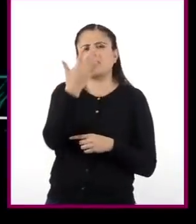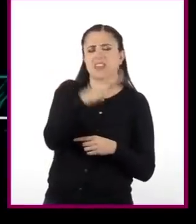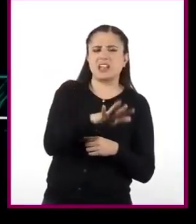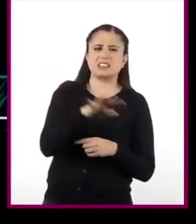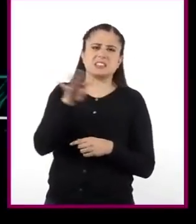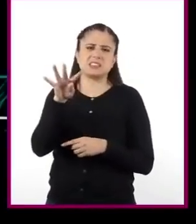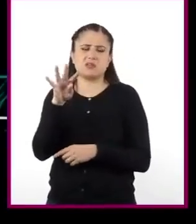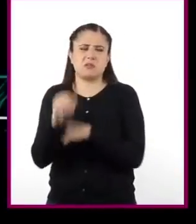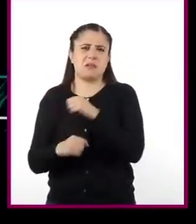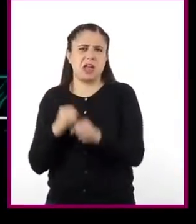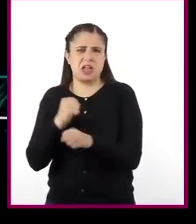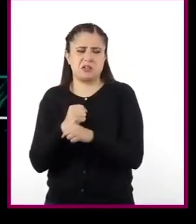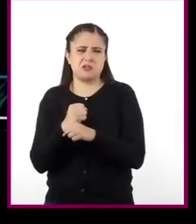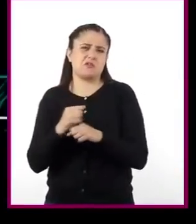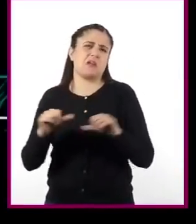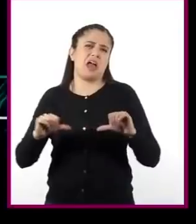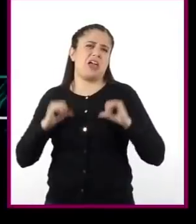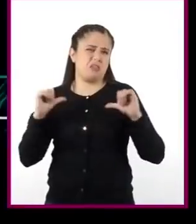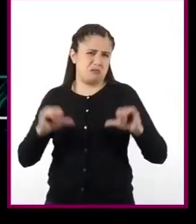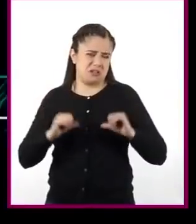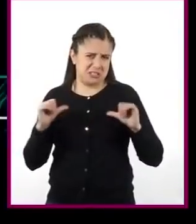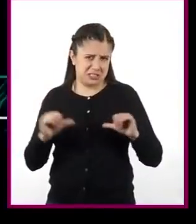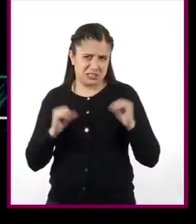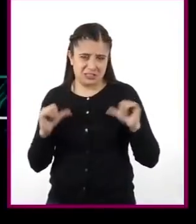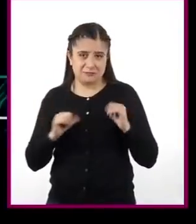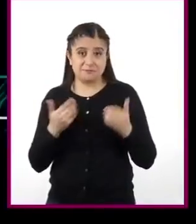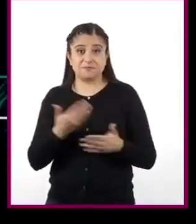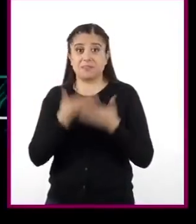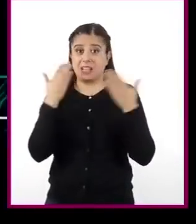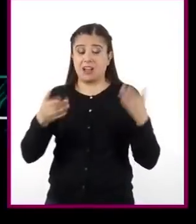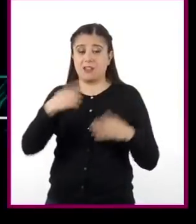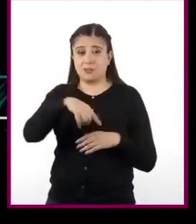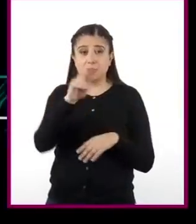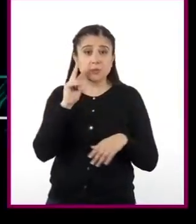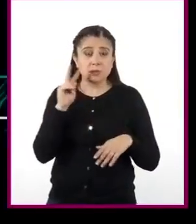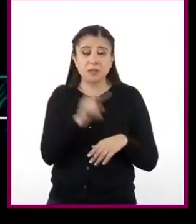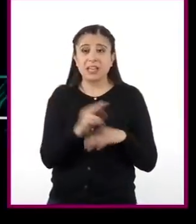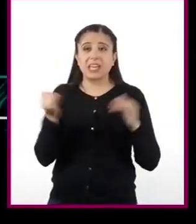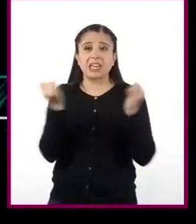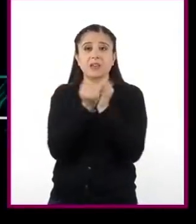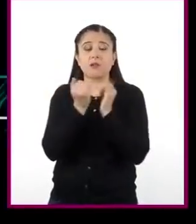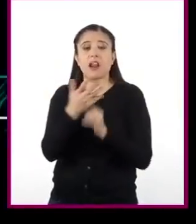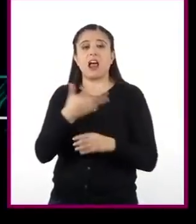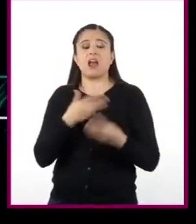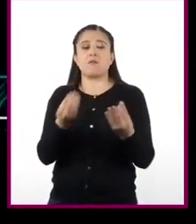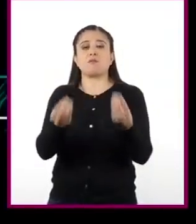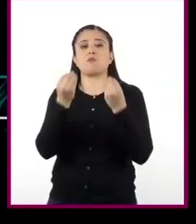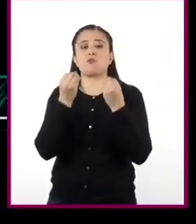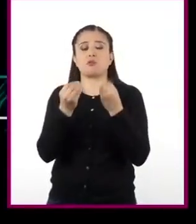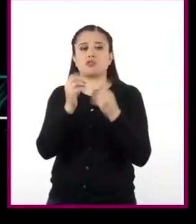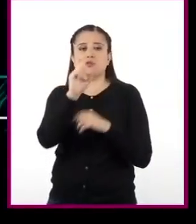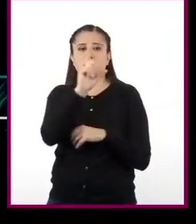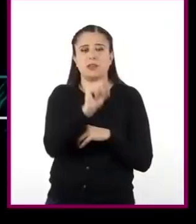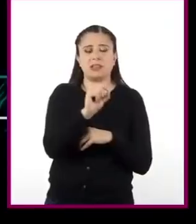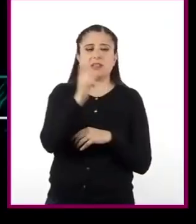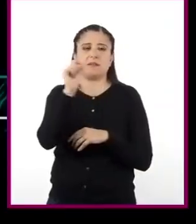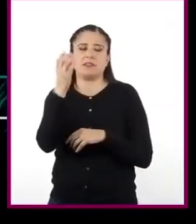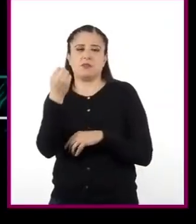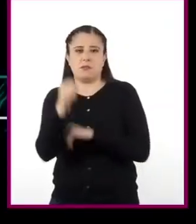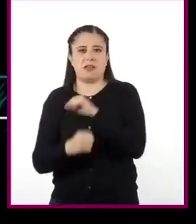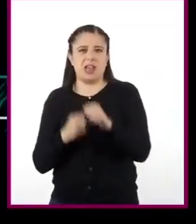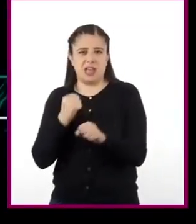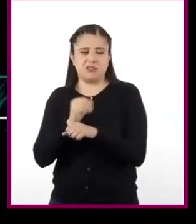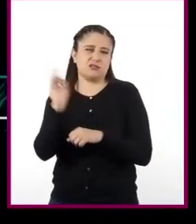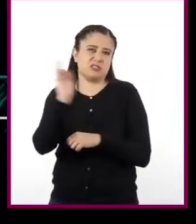y 19, digamos, no sé, adolescentes. Ahora, también podemos observar que hay muchos entre 20 y 29 años,